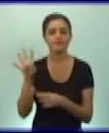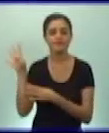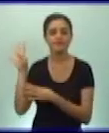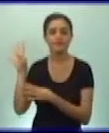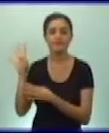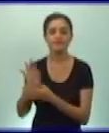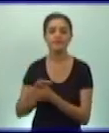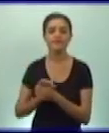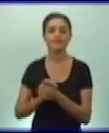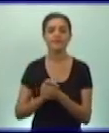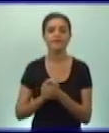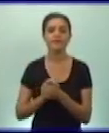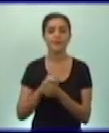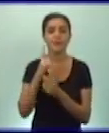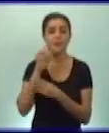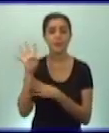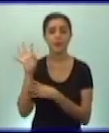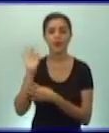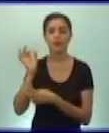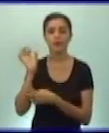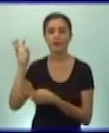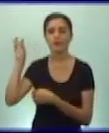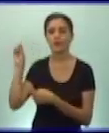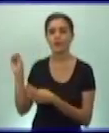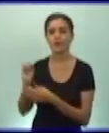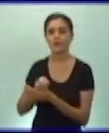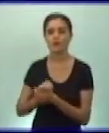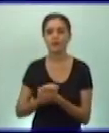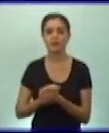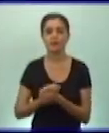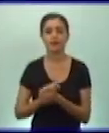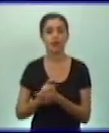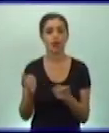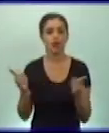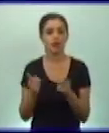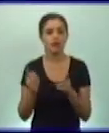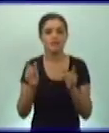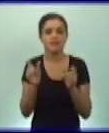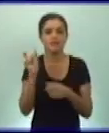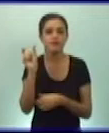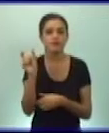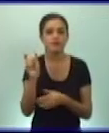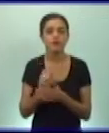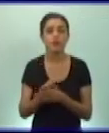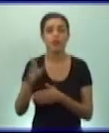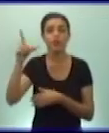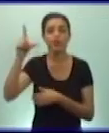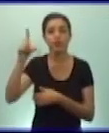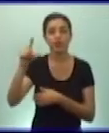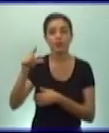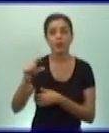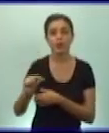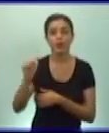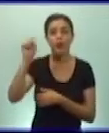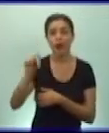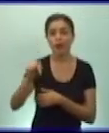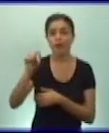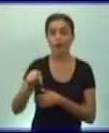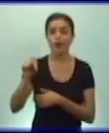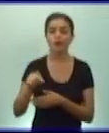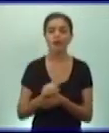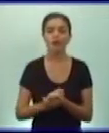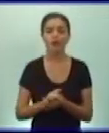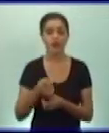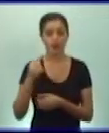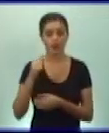cada 1000 nacidos vivos, y que esta cifra siguió disminuyendo hasta la actualidad, siendo nuestro país